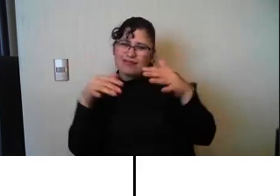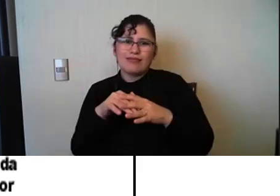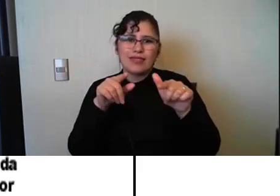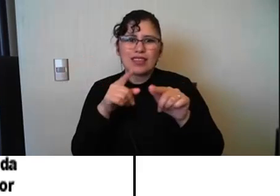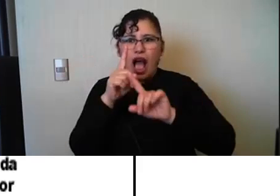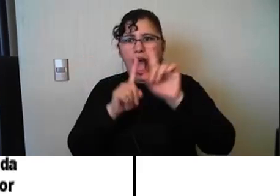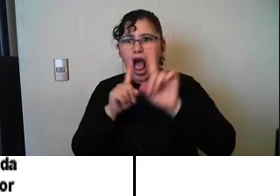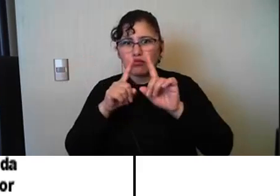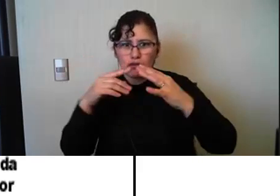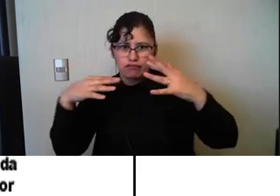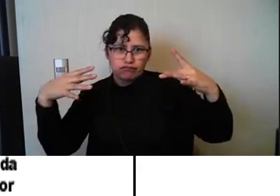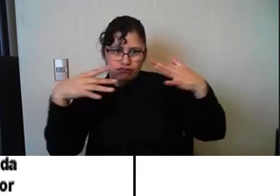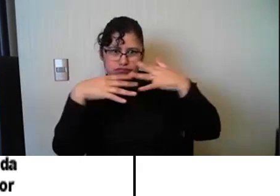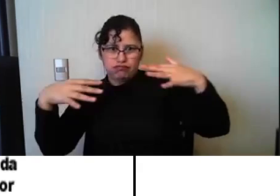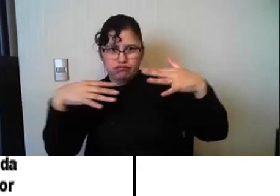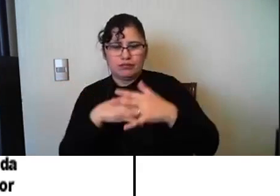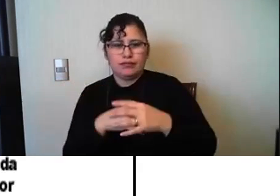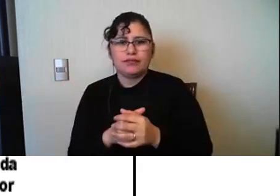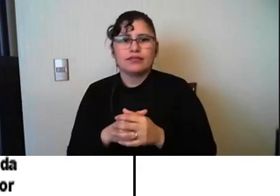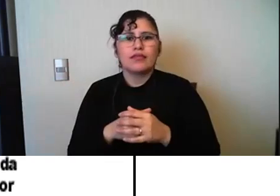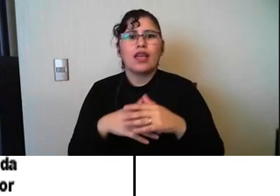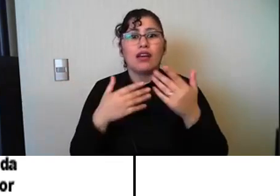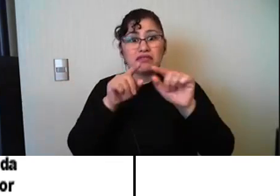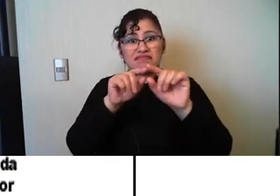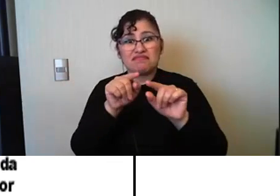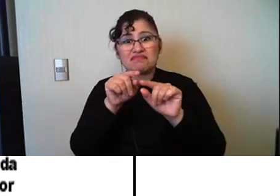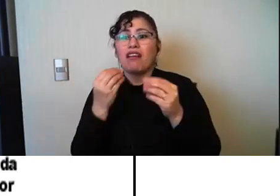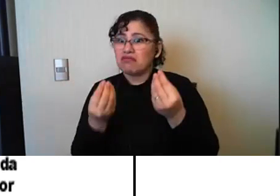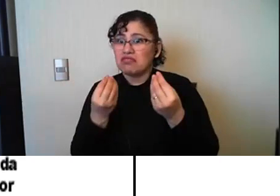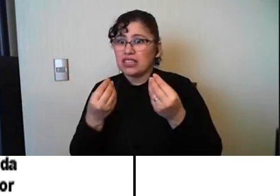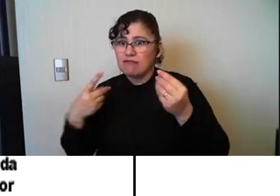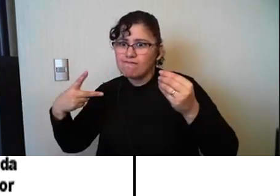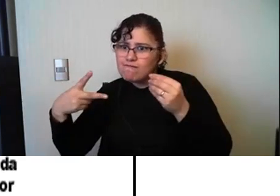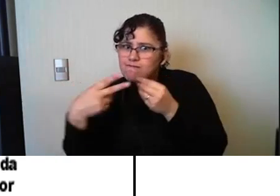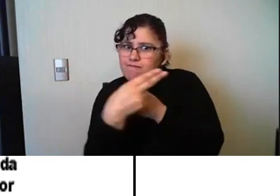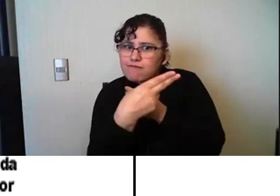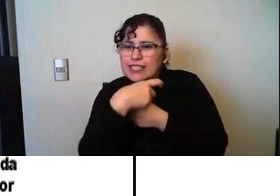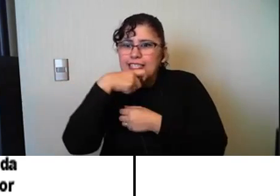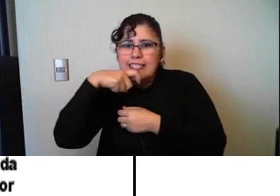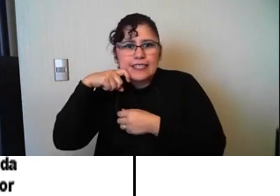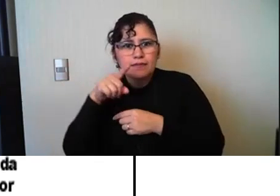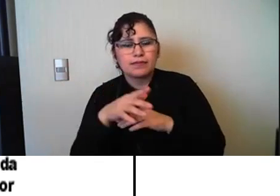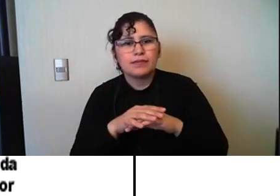momento se cruzan. Aquí tenemos una disección, una técnica especial, lo que es la corona